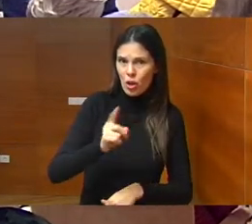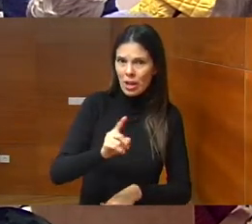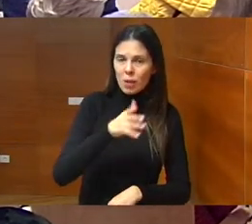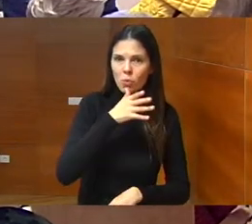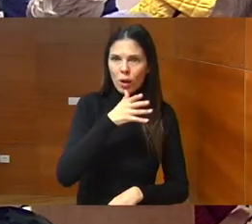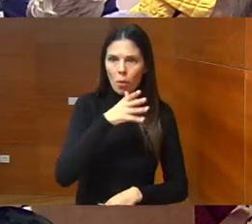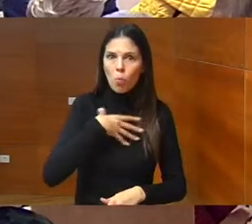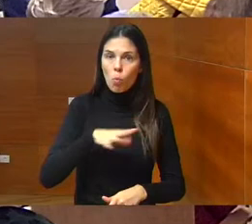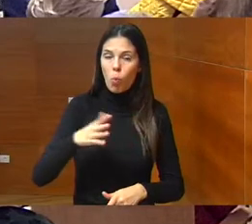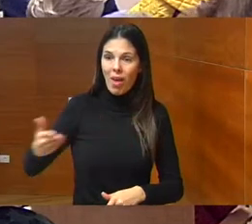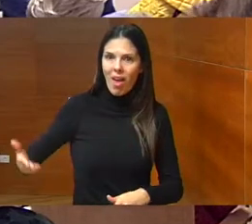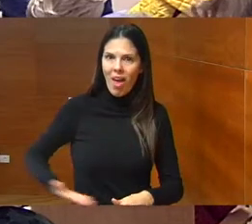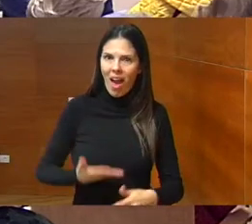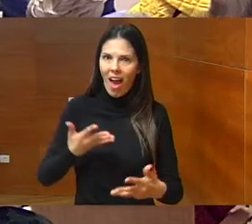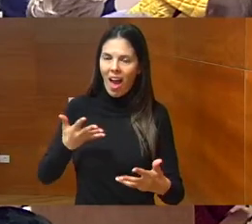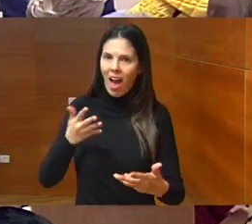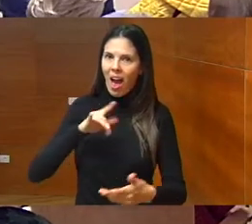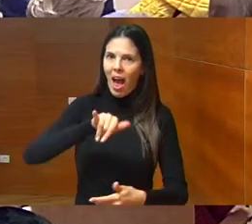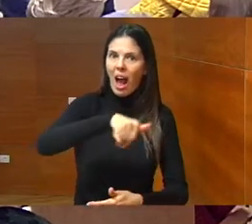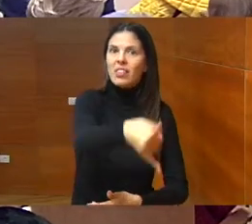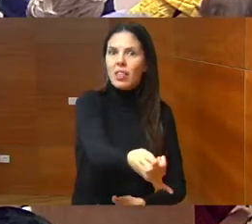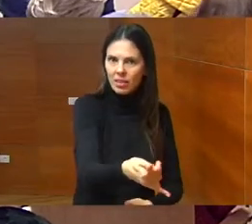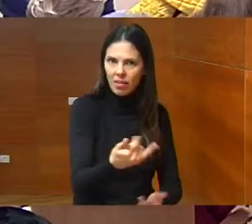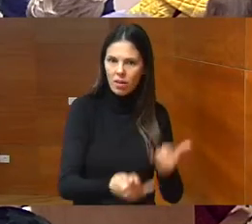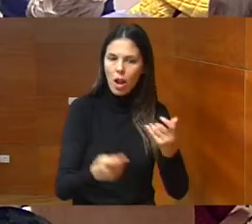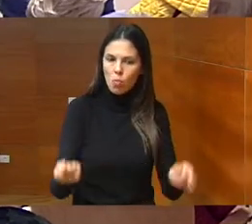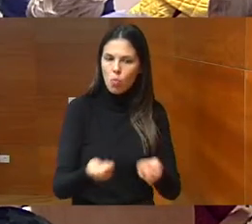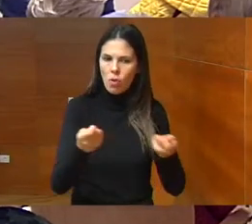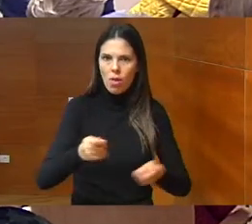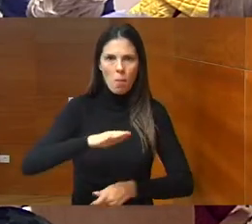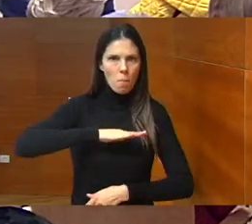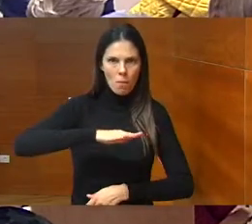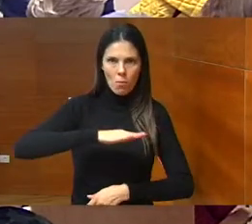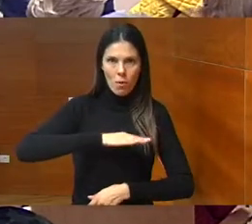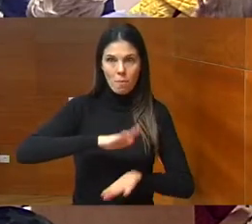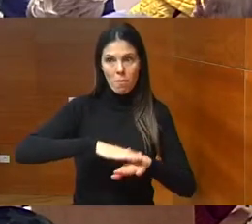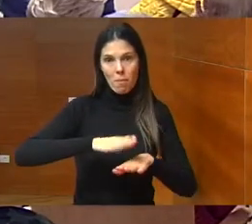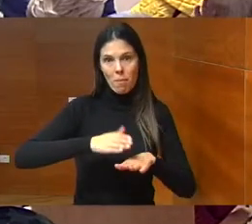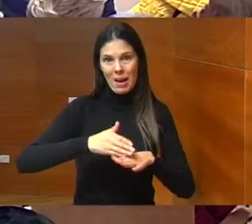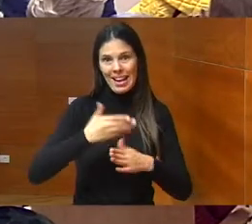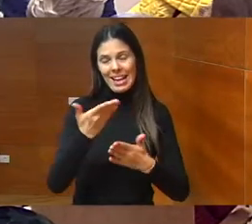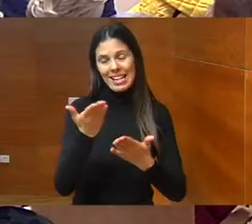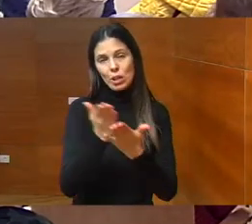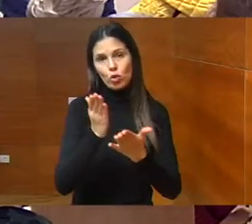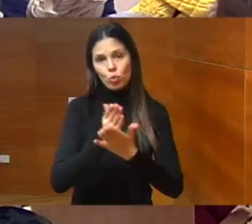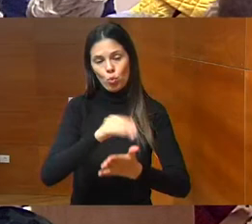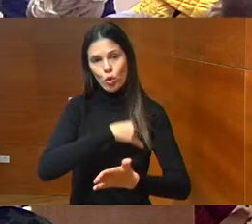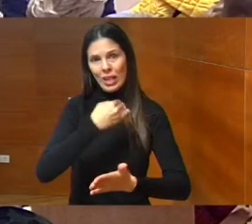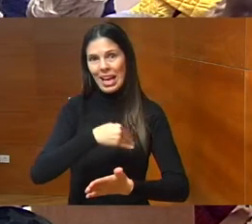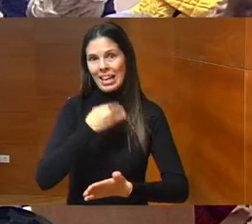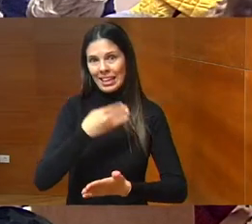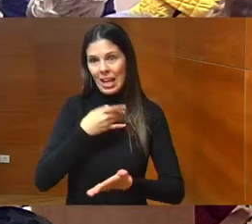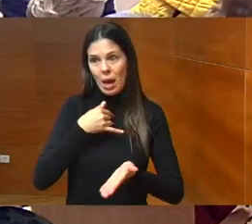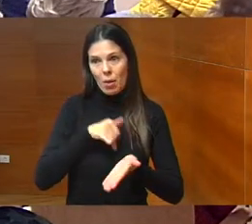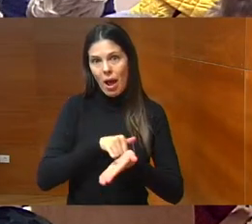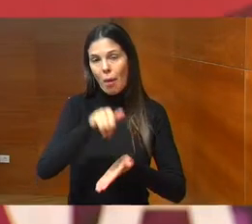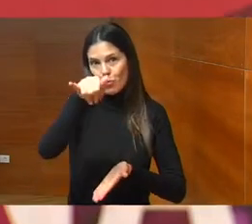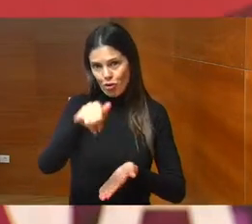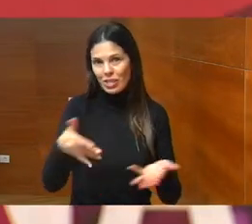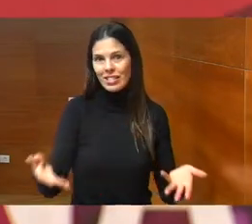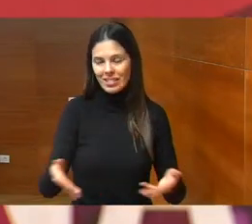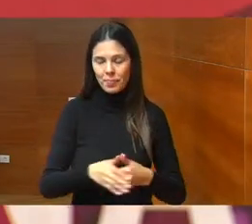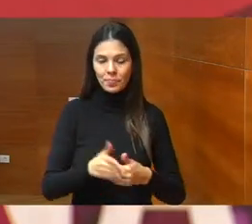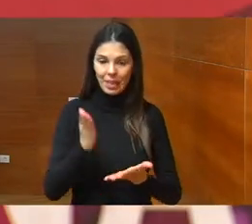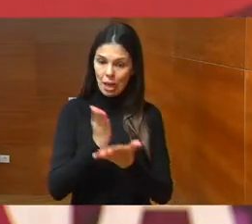sería una mala publicidad para carrera de Aviación la que estaban dentro de dos